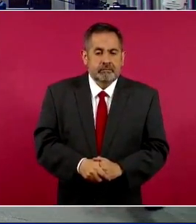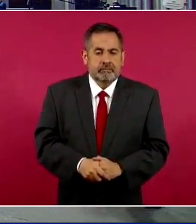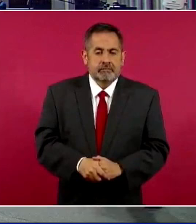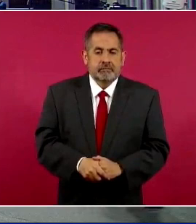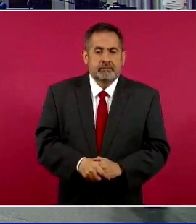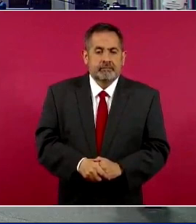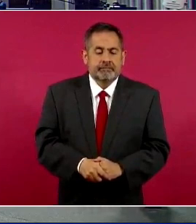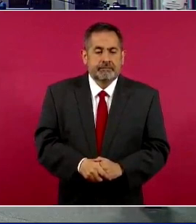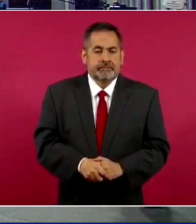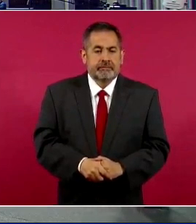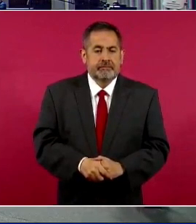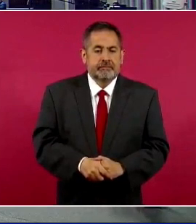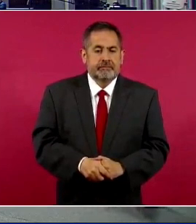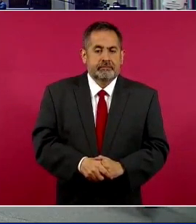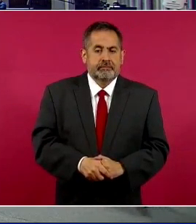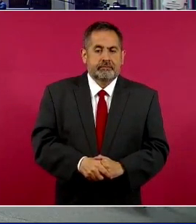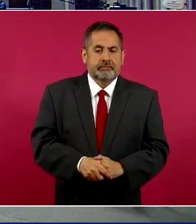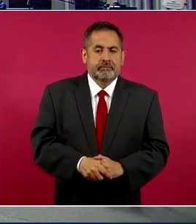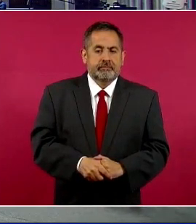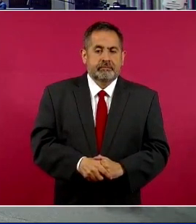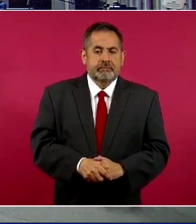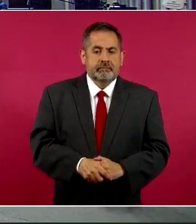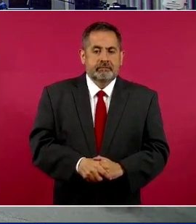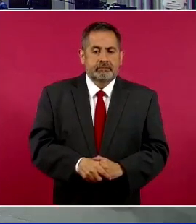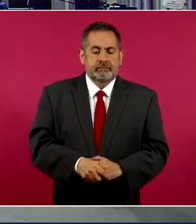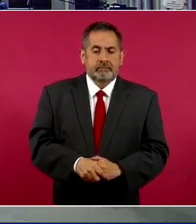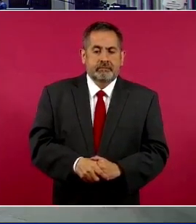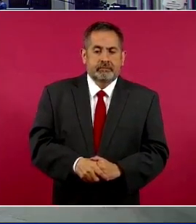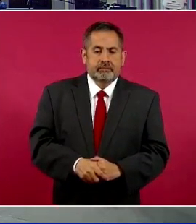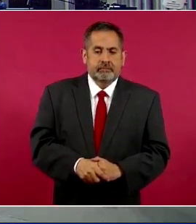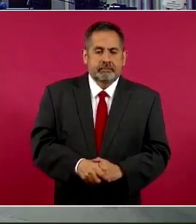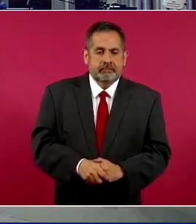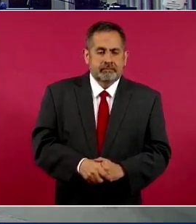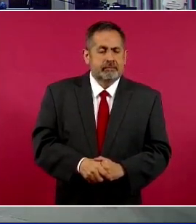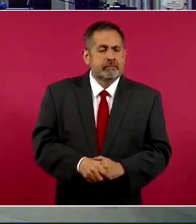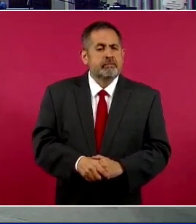El asunto de la reforma electoral.